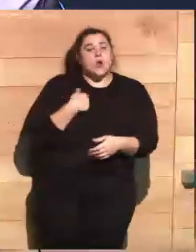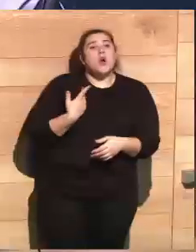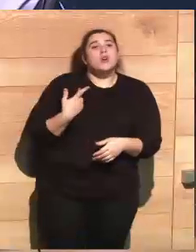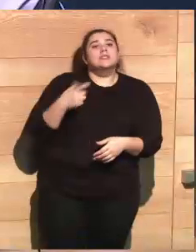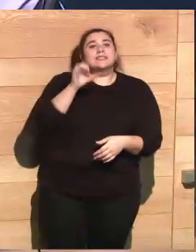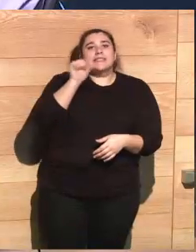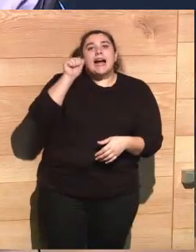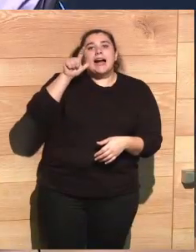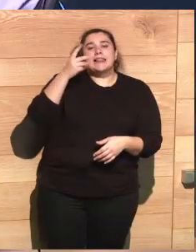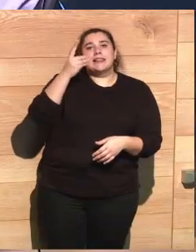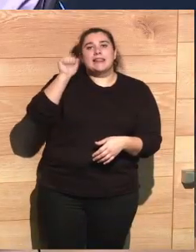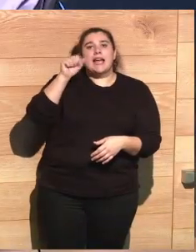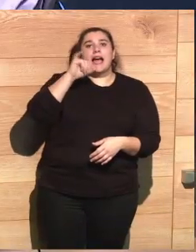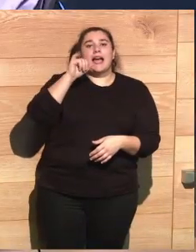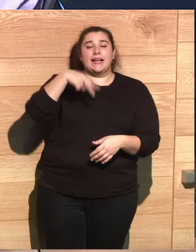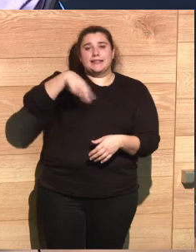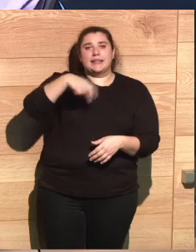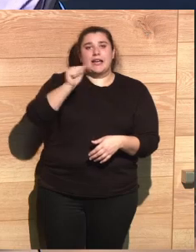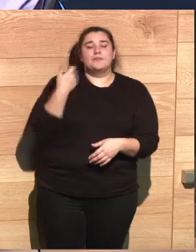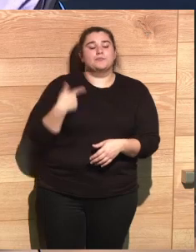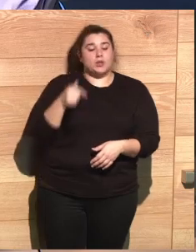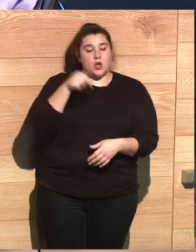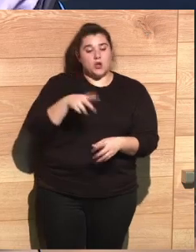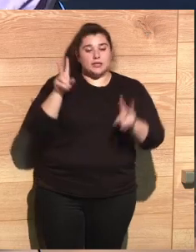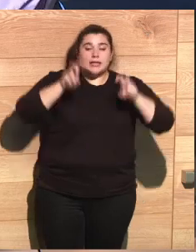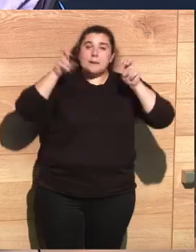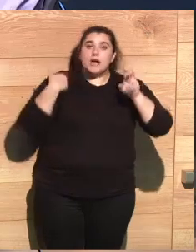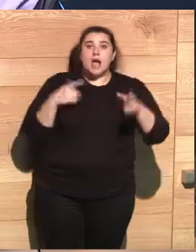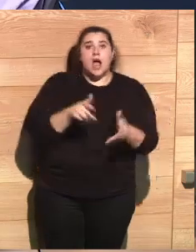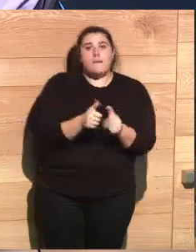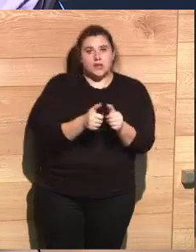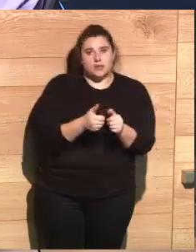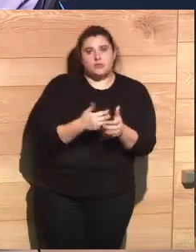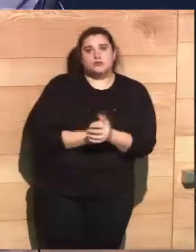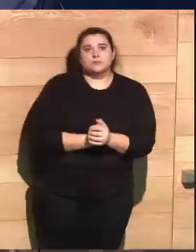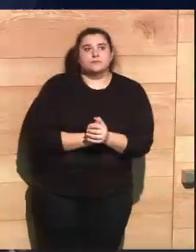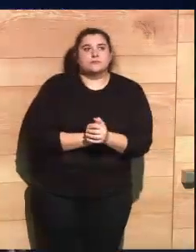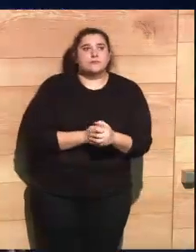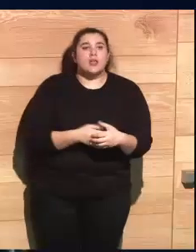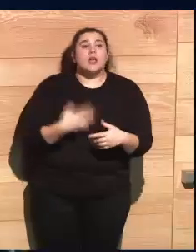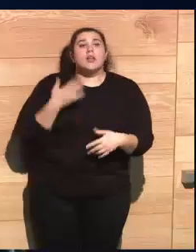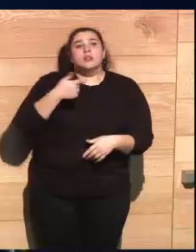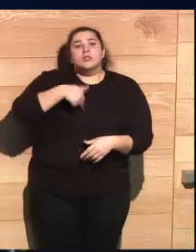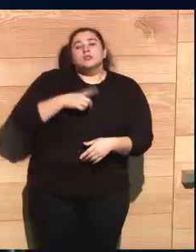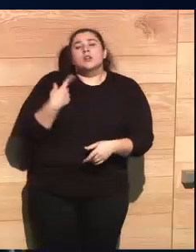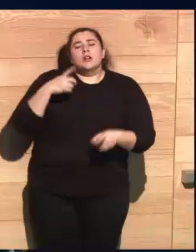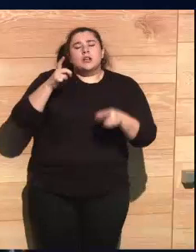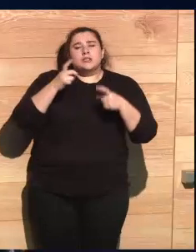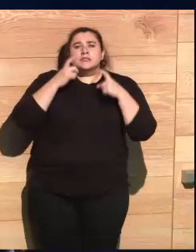Mundial, y hoy vamos a hablar de videojuegos. Es un tema que se aborda poco. Vamos a intentar